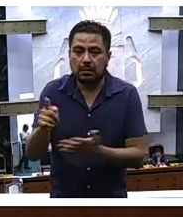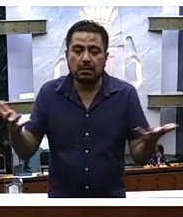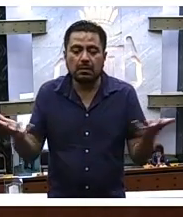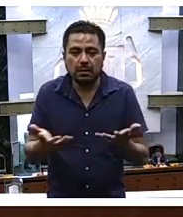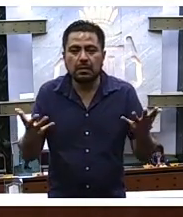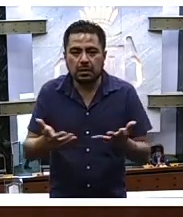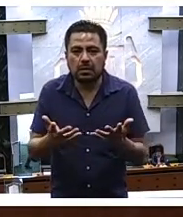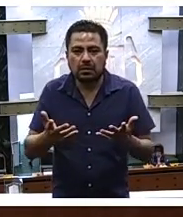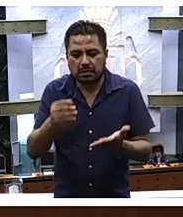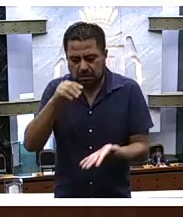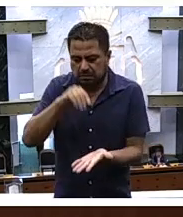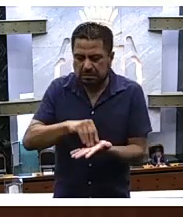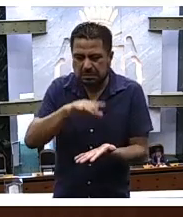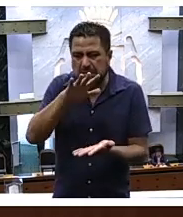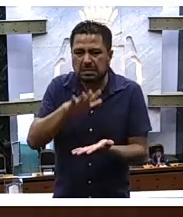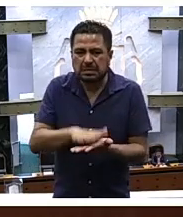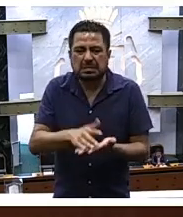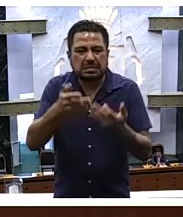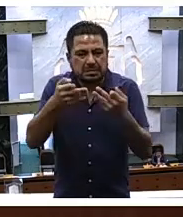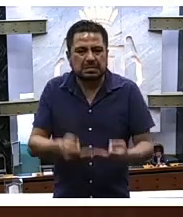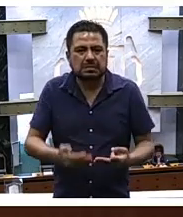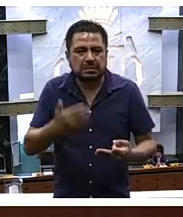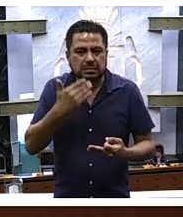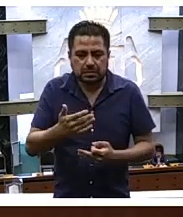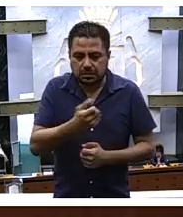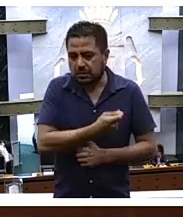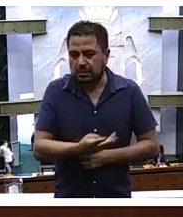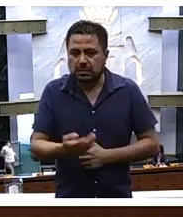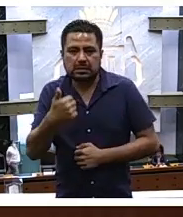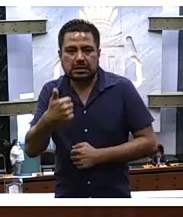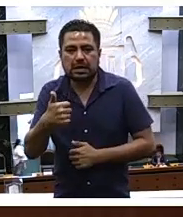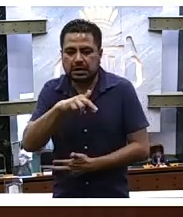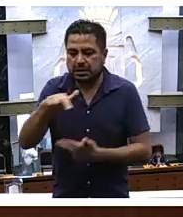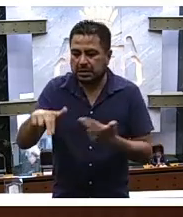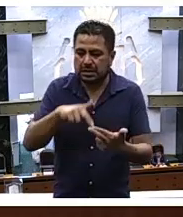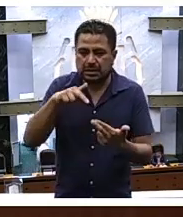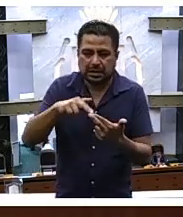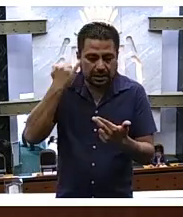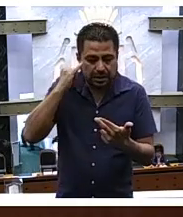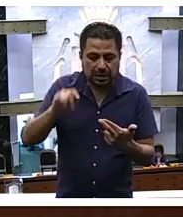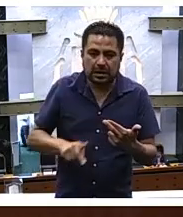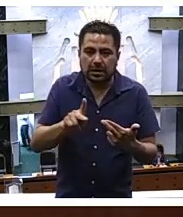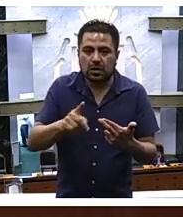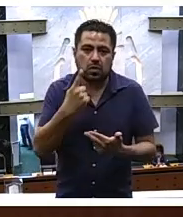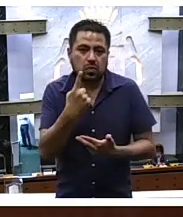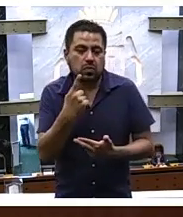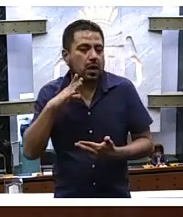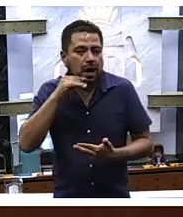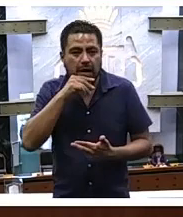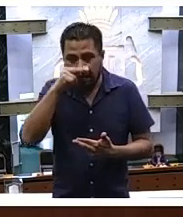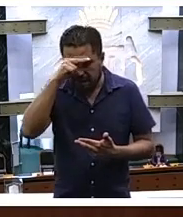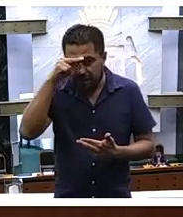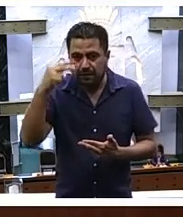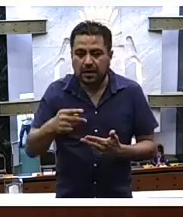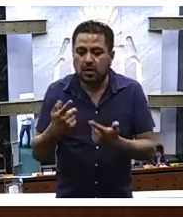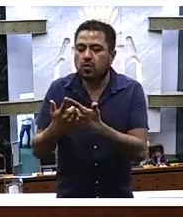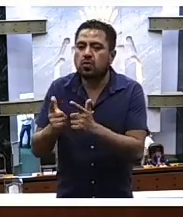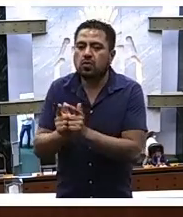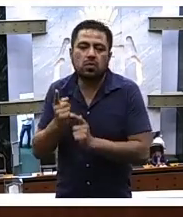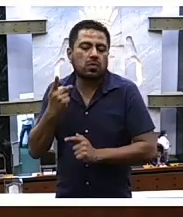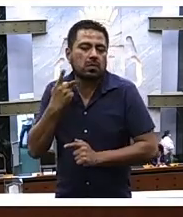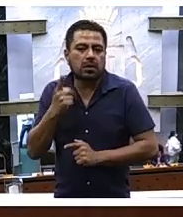se fijan en al menos 6 los distritos indígenas y en uno el afromexicano, donde los partidos